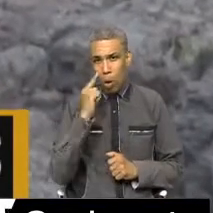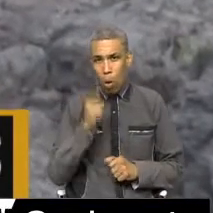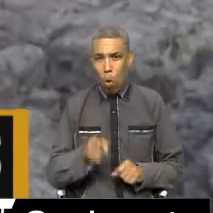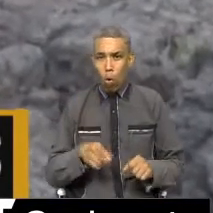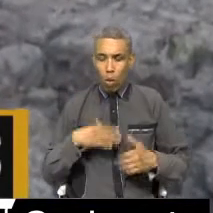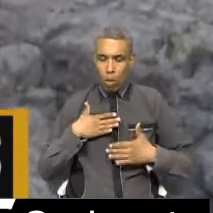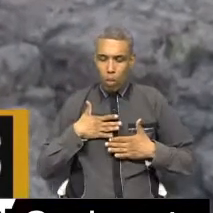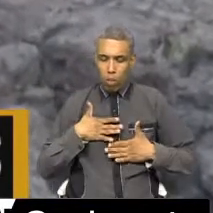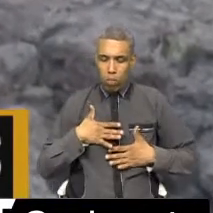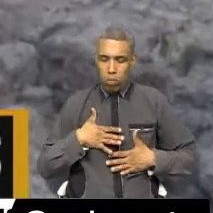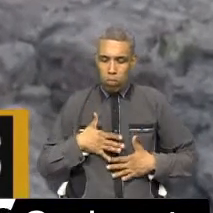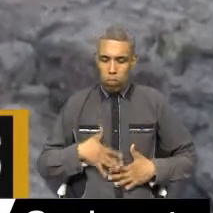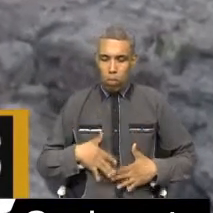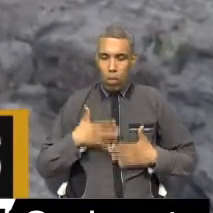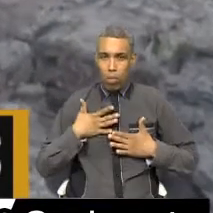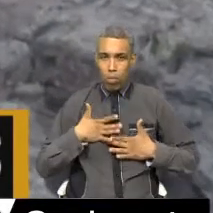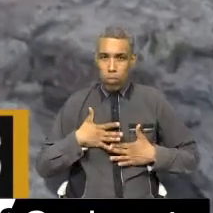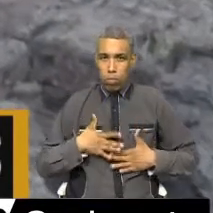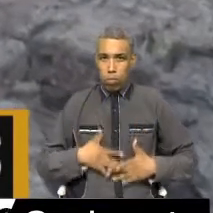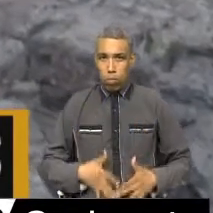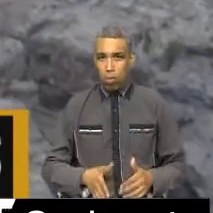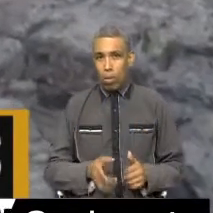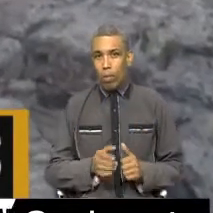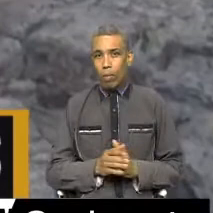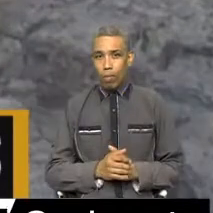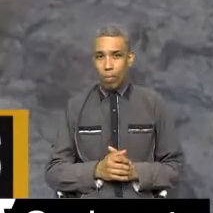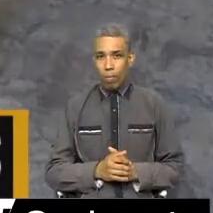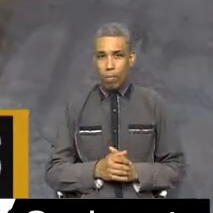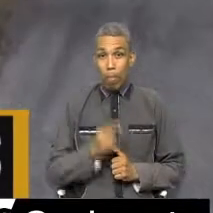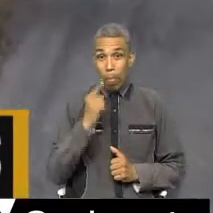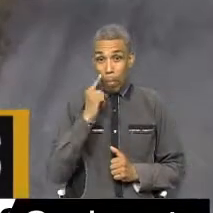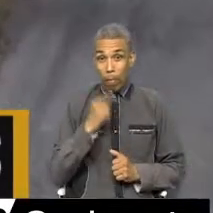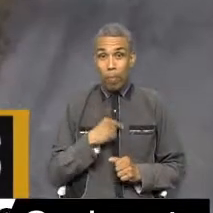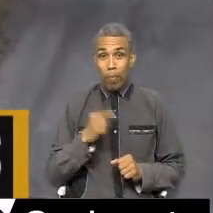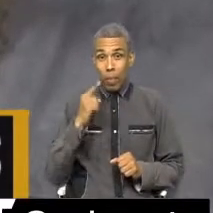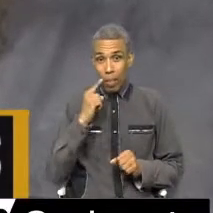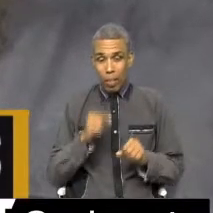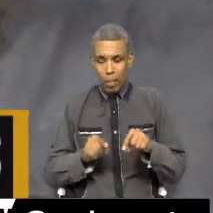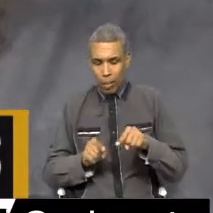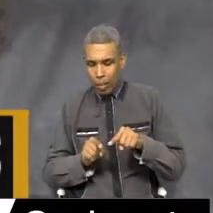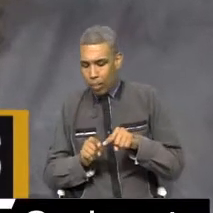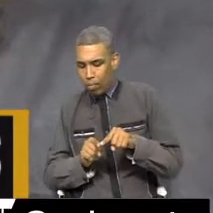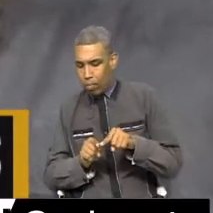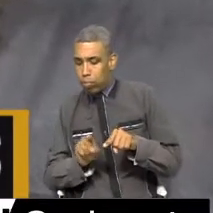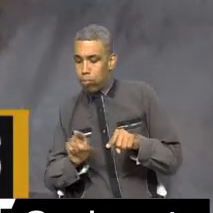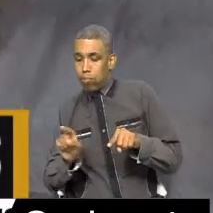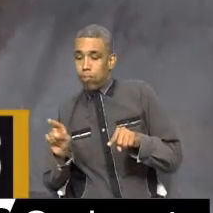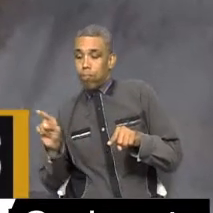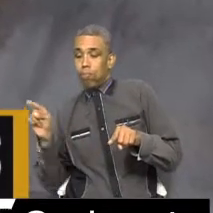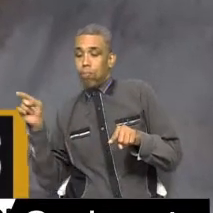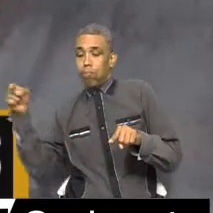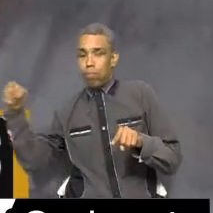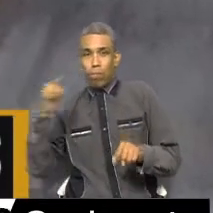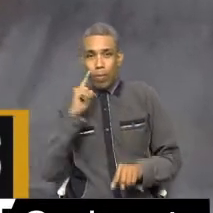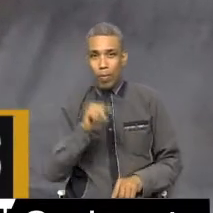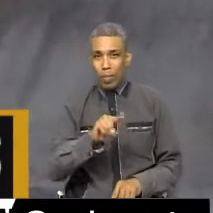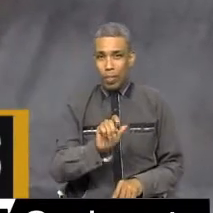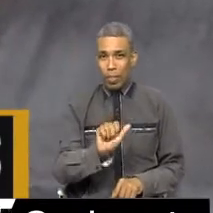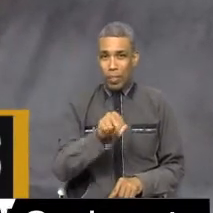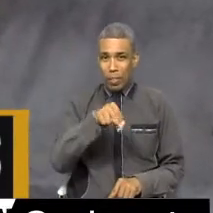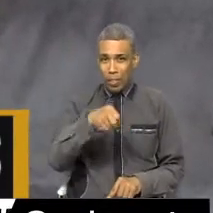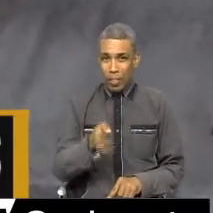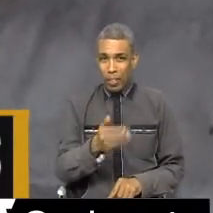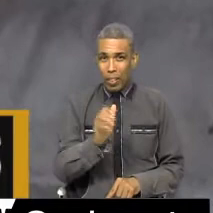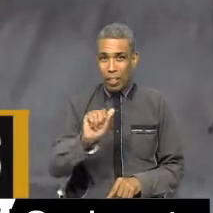toda la prudencia por el sector de San Alberto, tener en cuenta siempre hacer un chequeo, inspección ocular a su